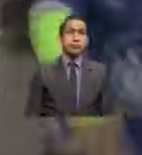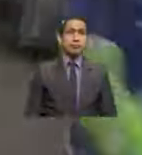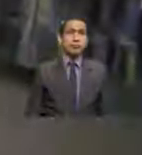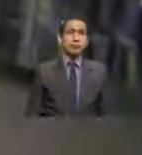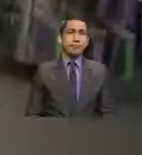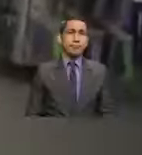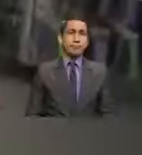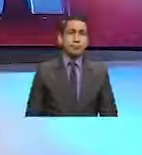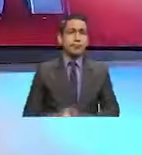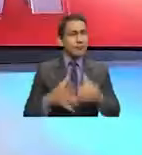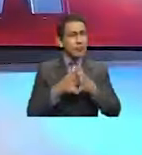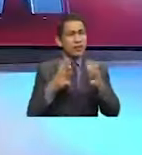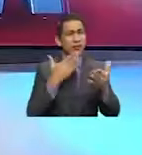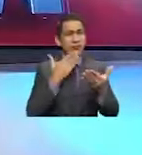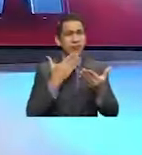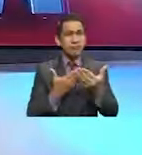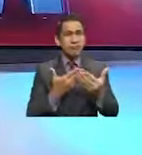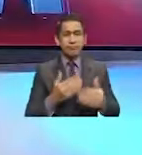ustedes.